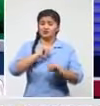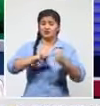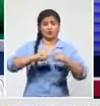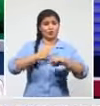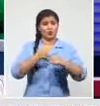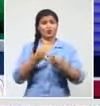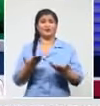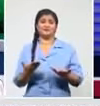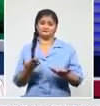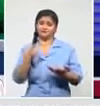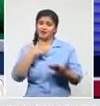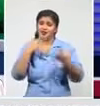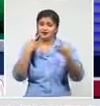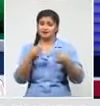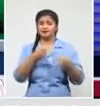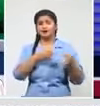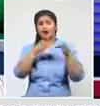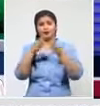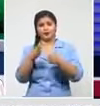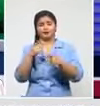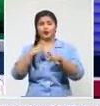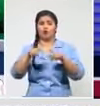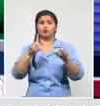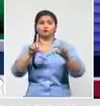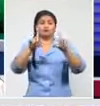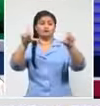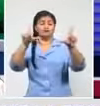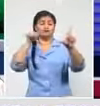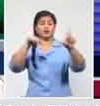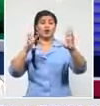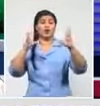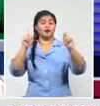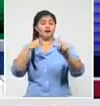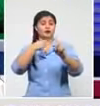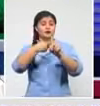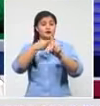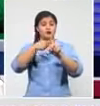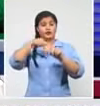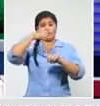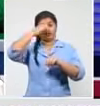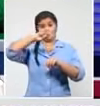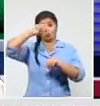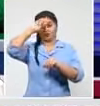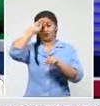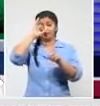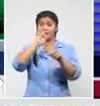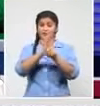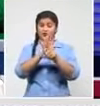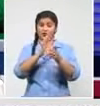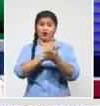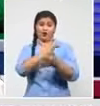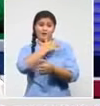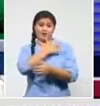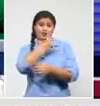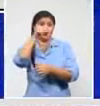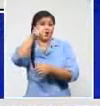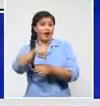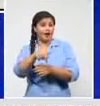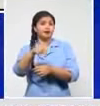las barras de los casos positivos de Cuba desde que comenzó la pandemia, donde vamos viendo